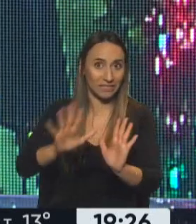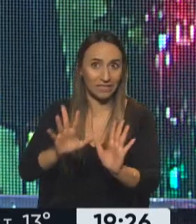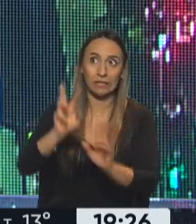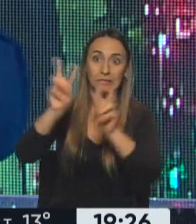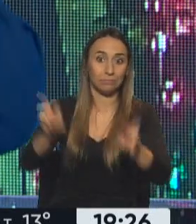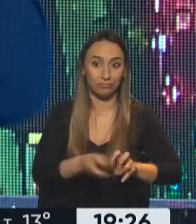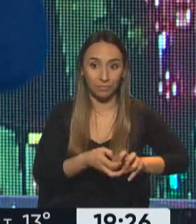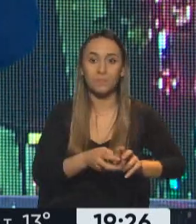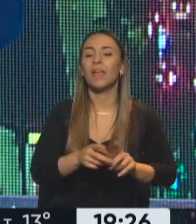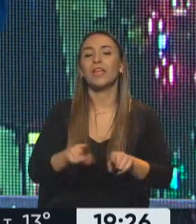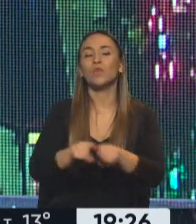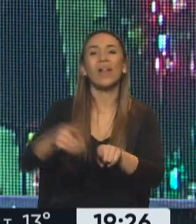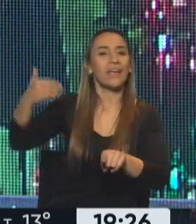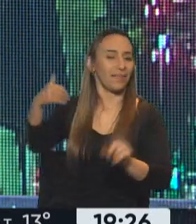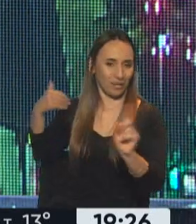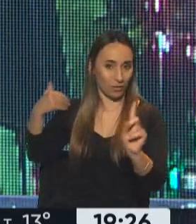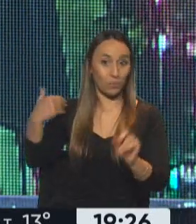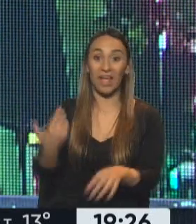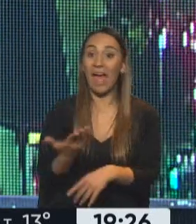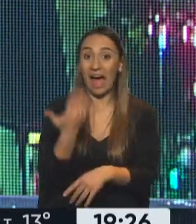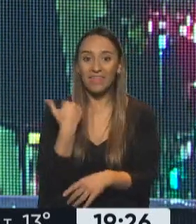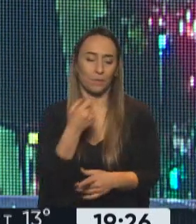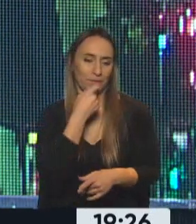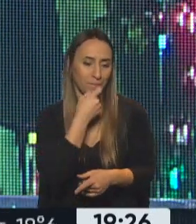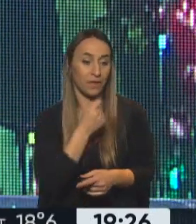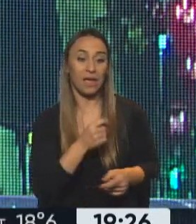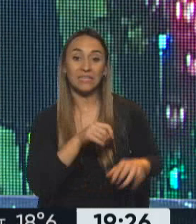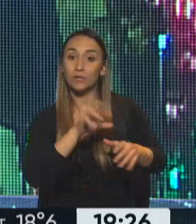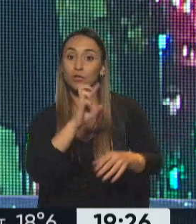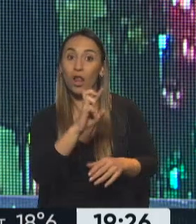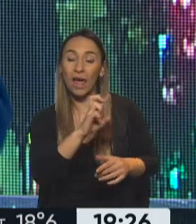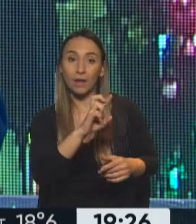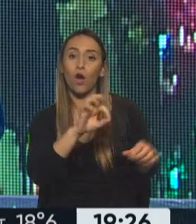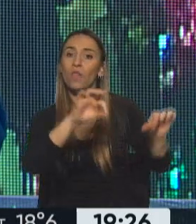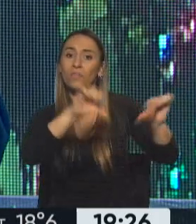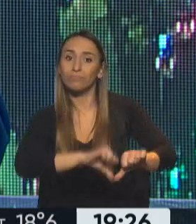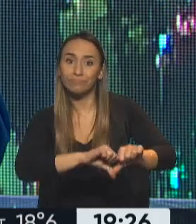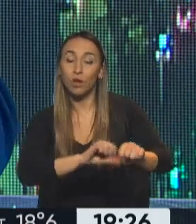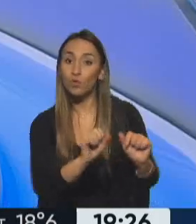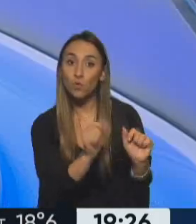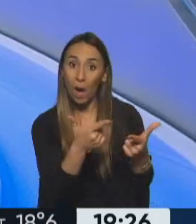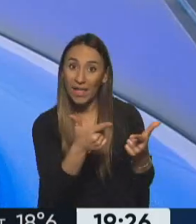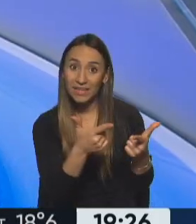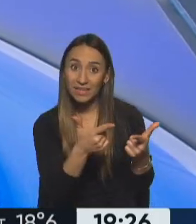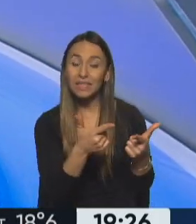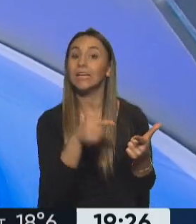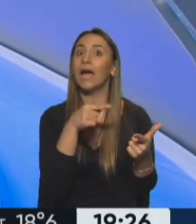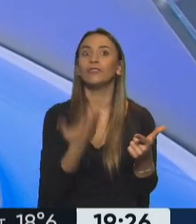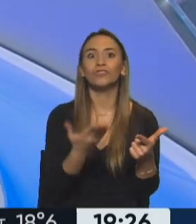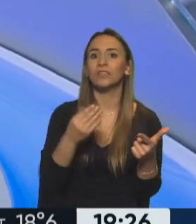anterior, donde yo reemplazaba con deuda el déficit. Acá no voy a tener déficit.